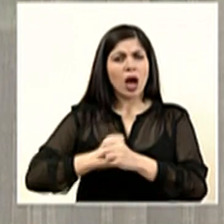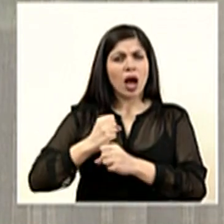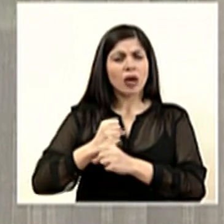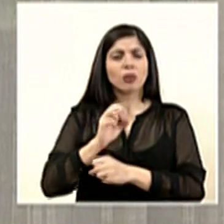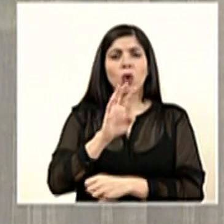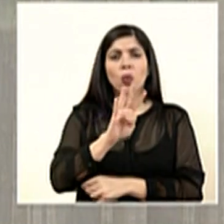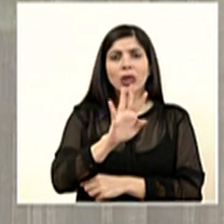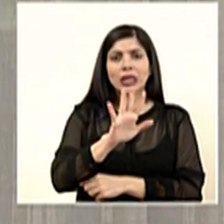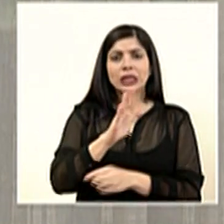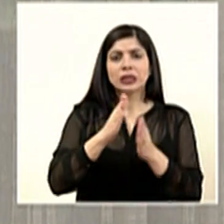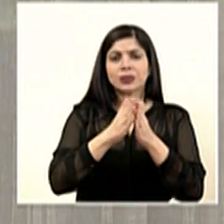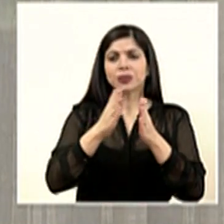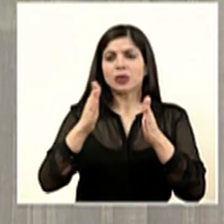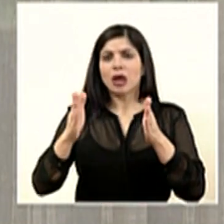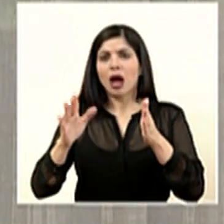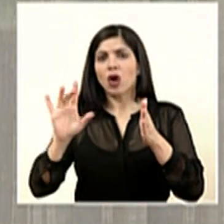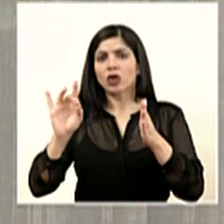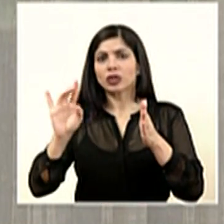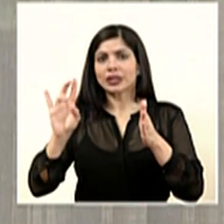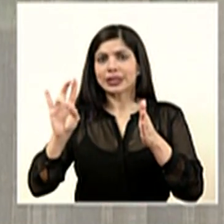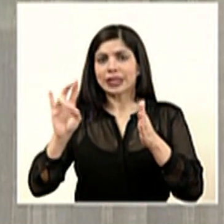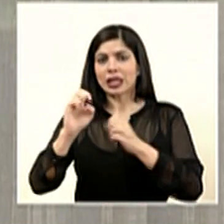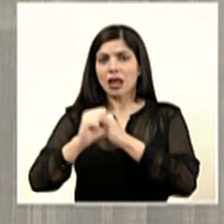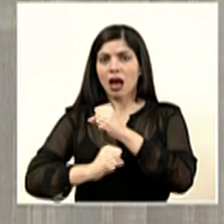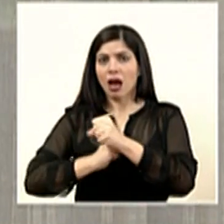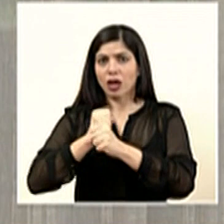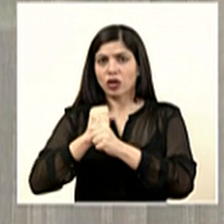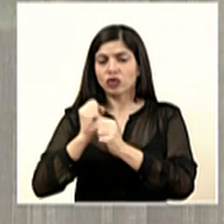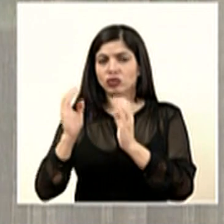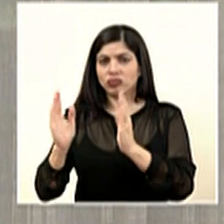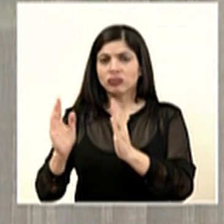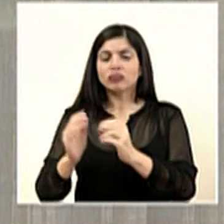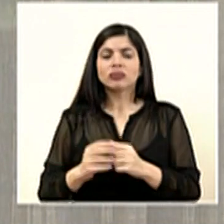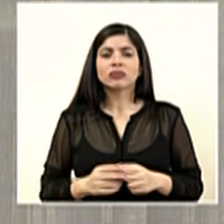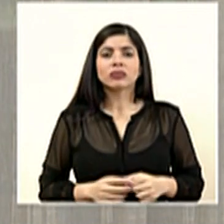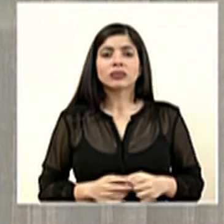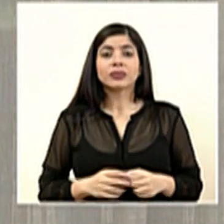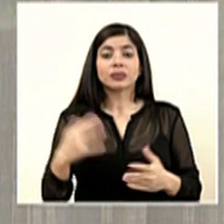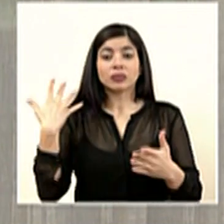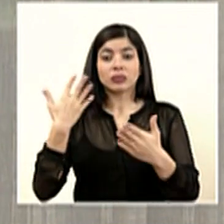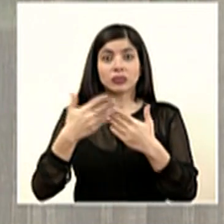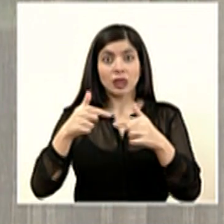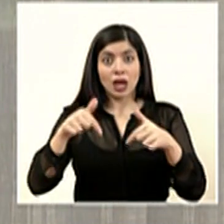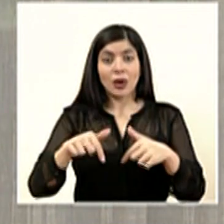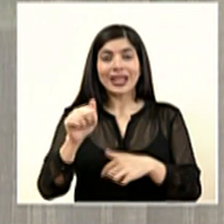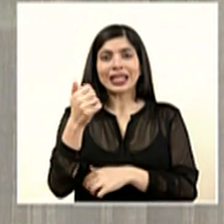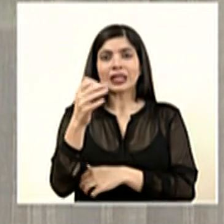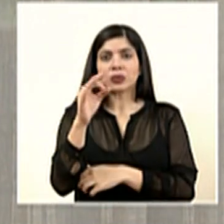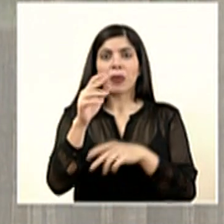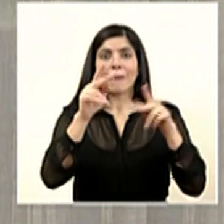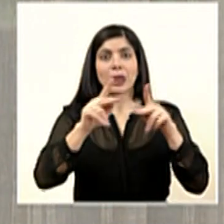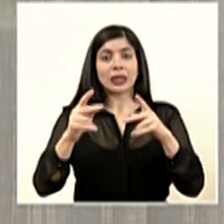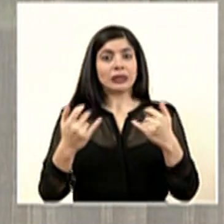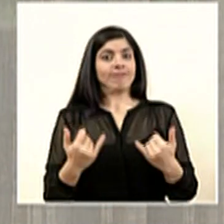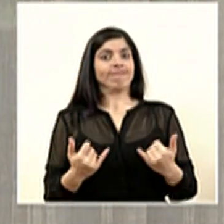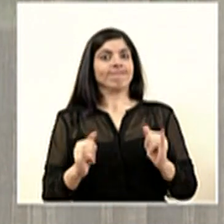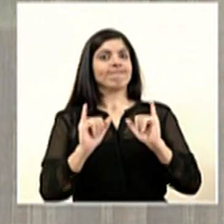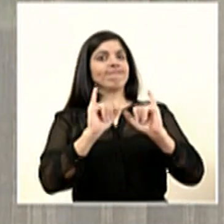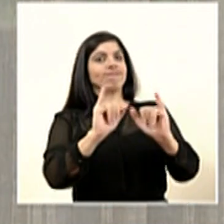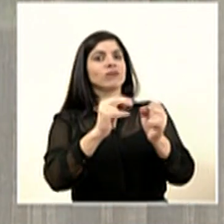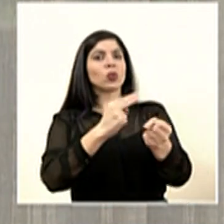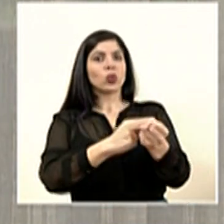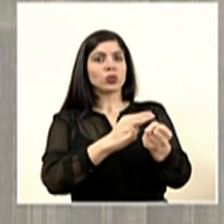los 45 hasta los 87 años. Al día de hoy tenemos 19 personas